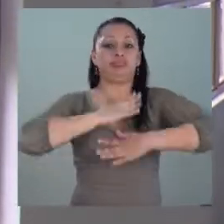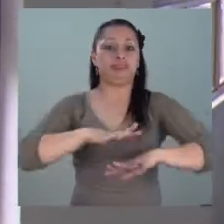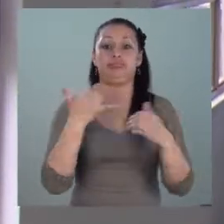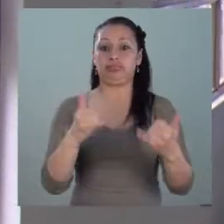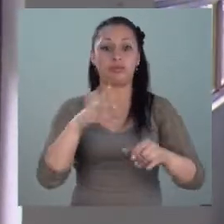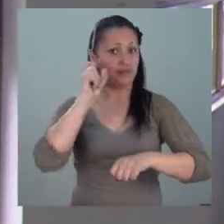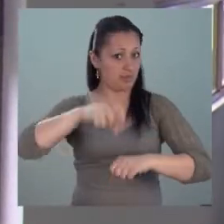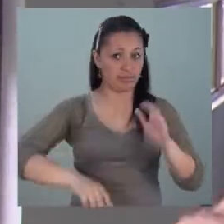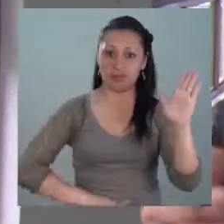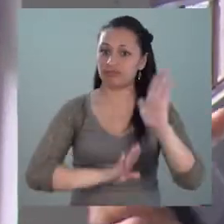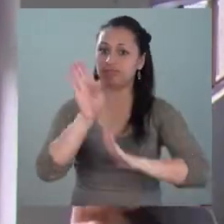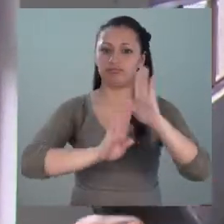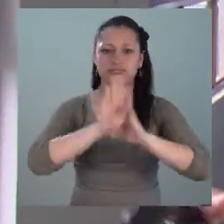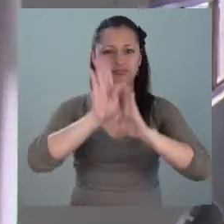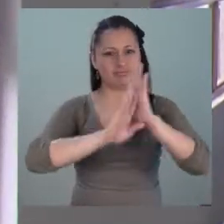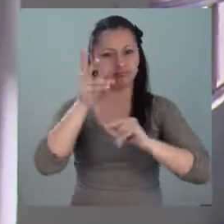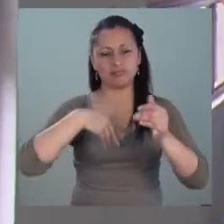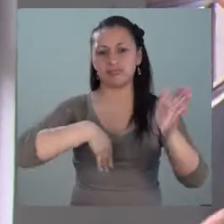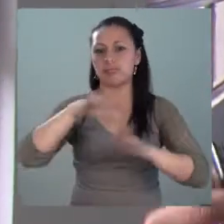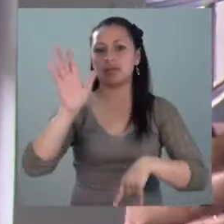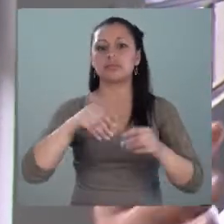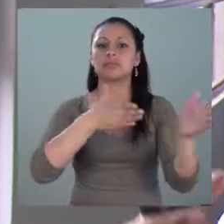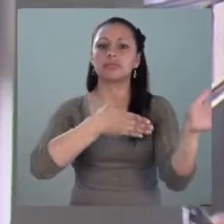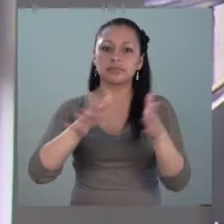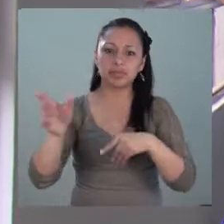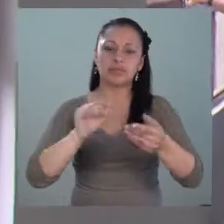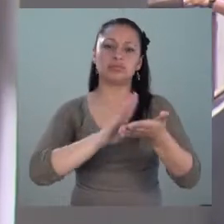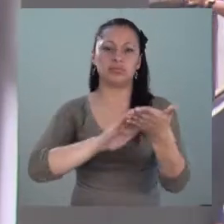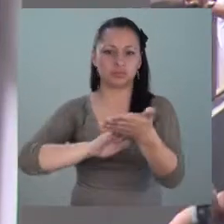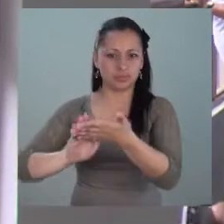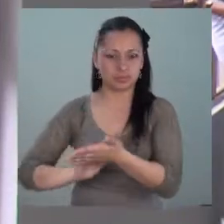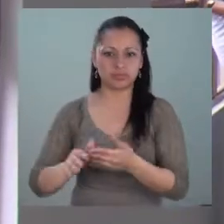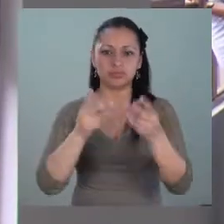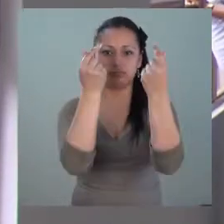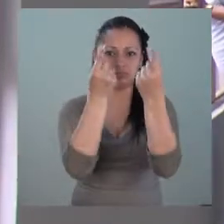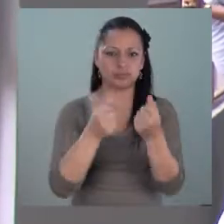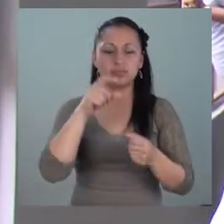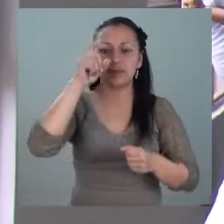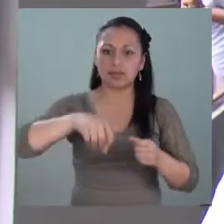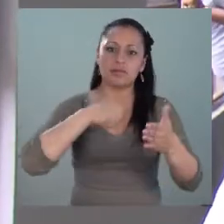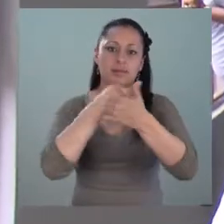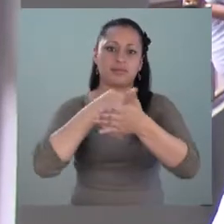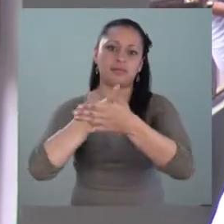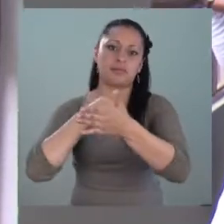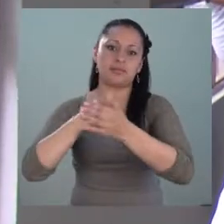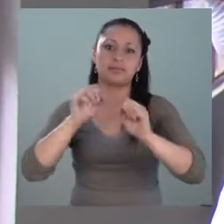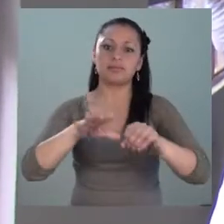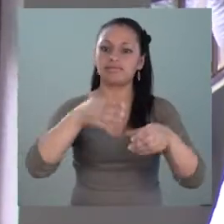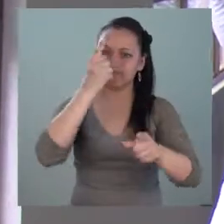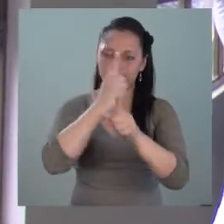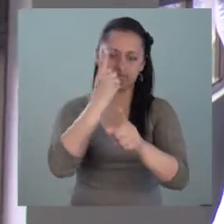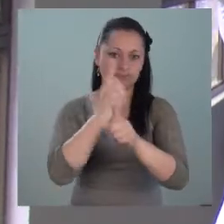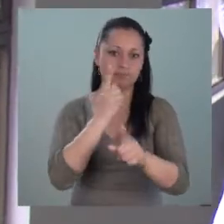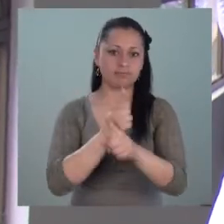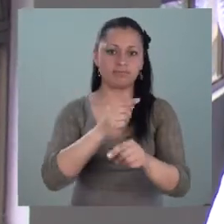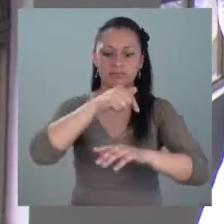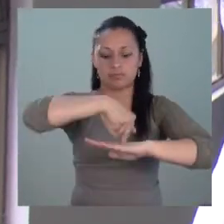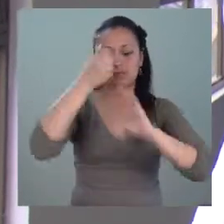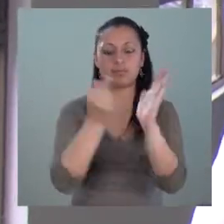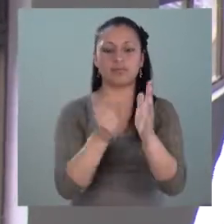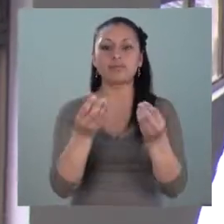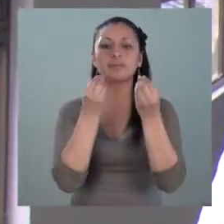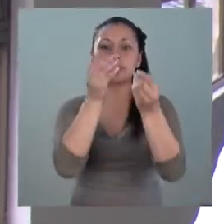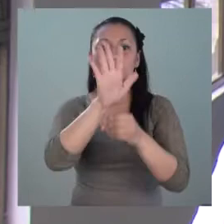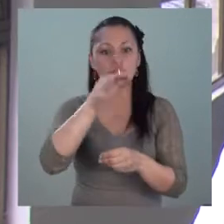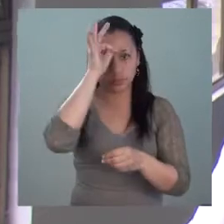allí. O sea, tenemos que avanzar más. El plan de saneamiento fiscal y financiero tiene que ejecutarse a cabalidad para